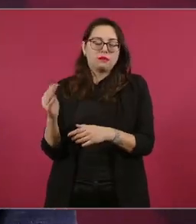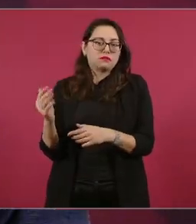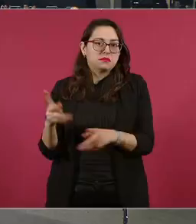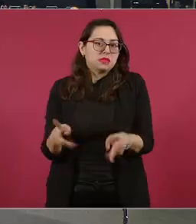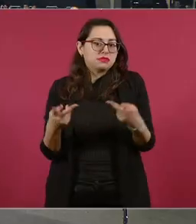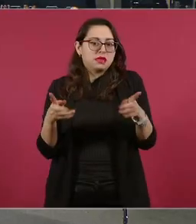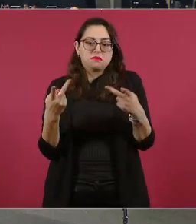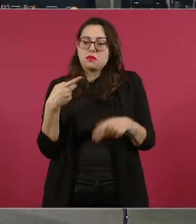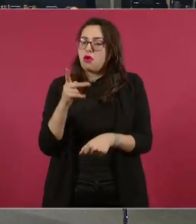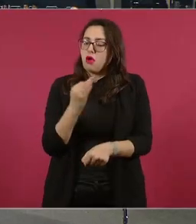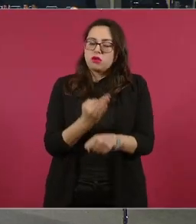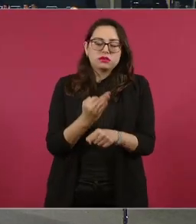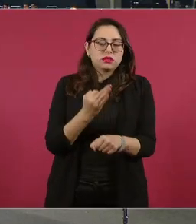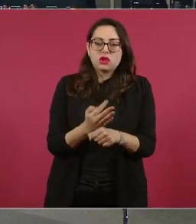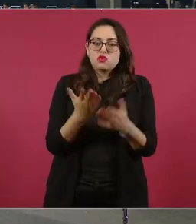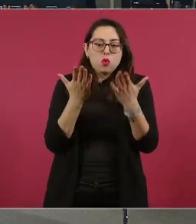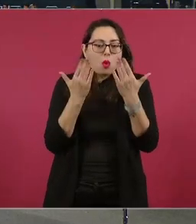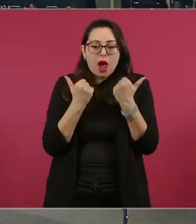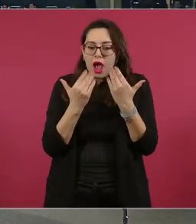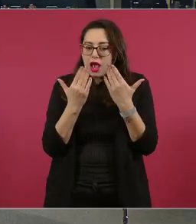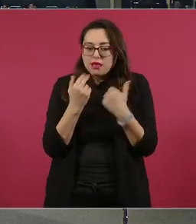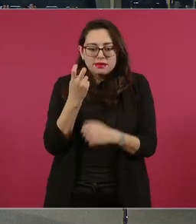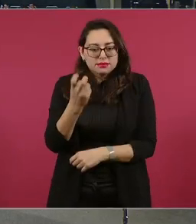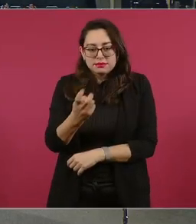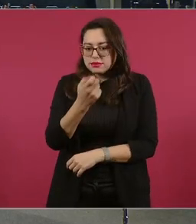países. Gracias, doctor.